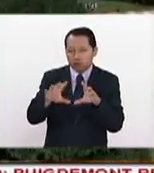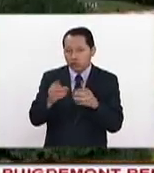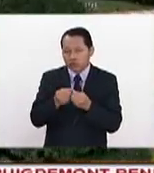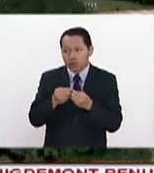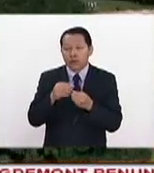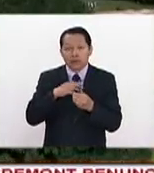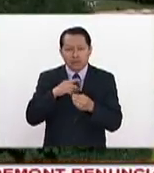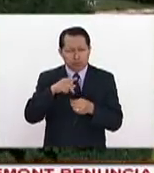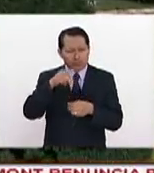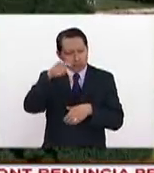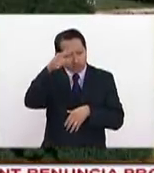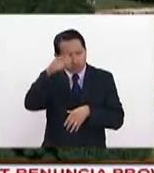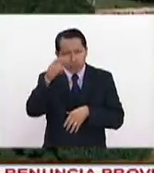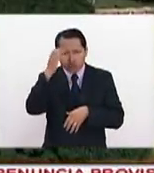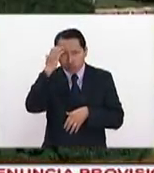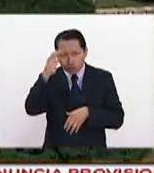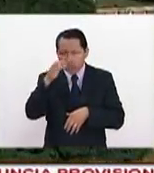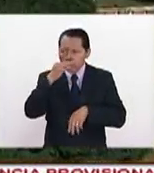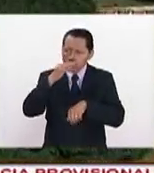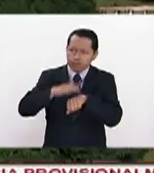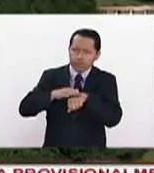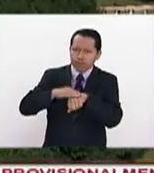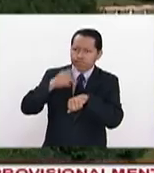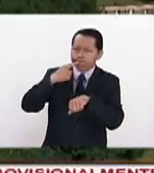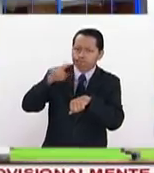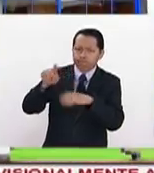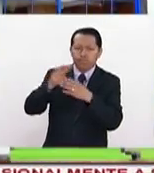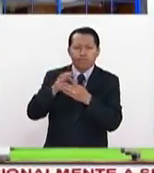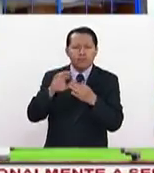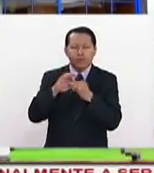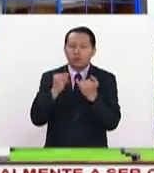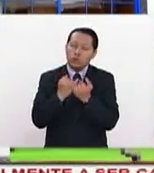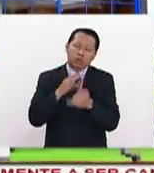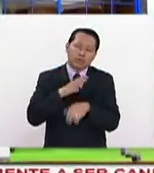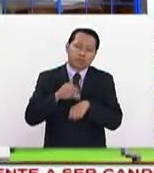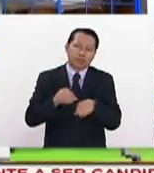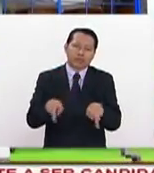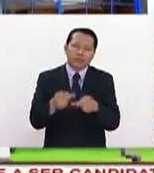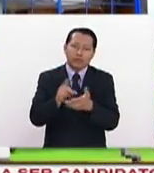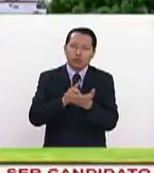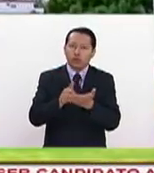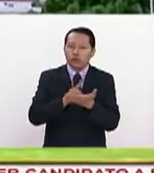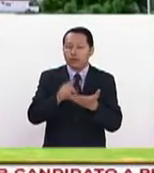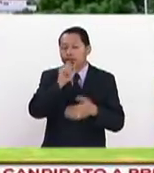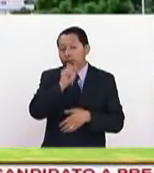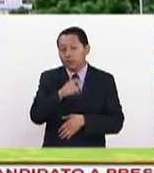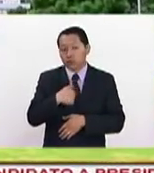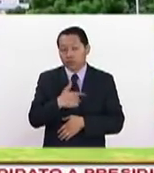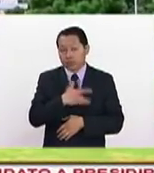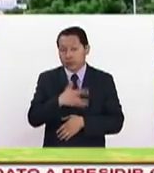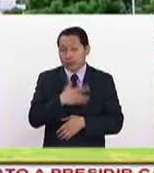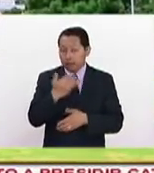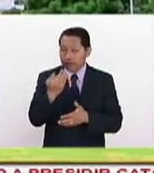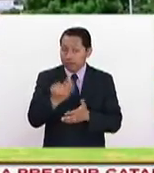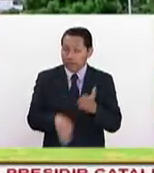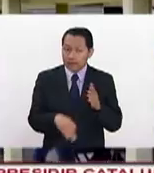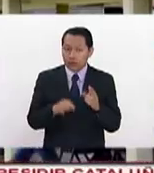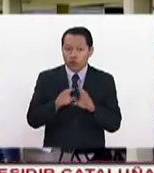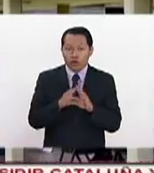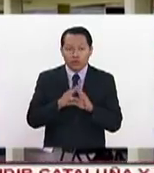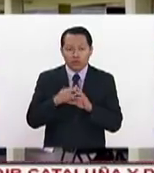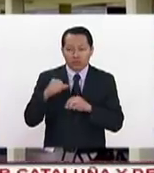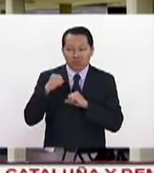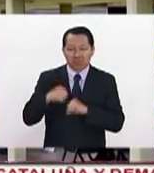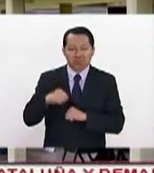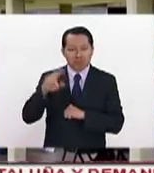a nuestra comunidad y sobre todo con actividades tan perniciosas como es la venta de droga, ¿no? Entonces sí me parece que ha faltado por parte de la